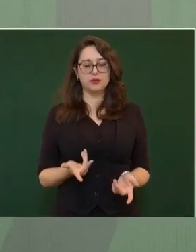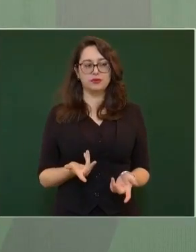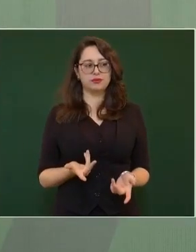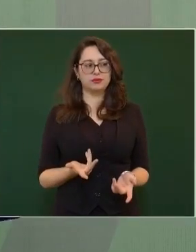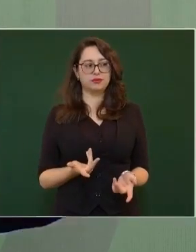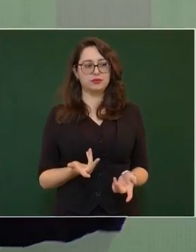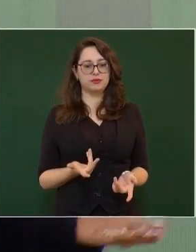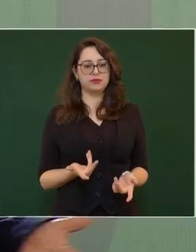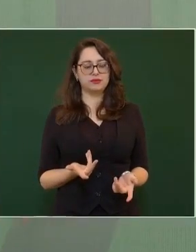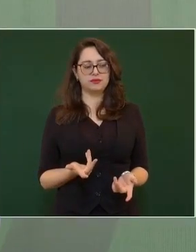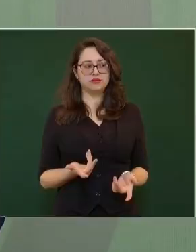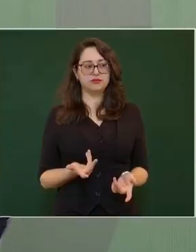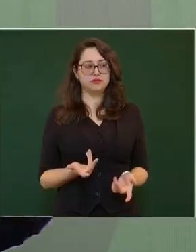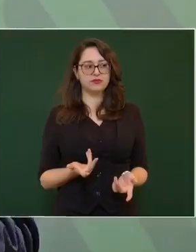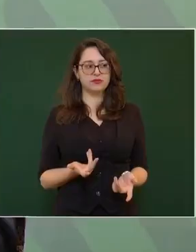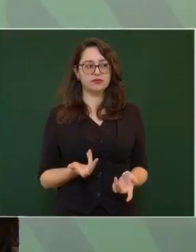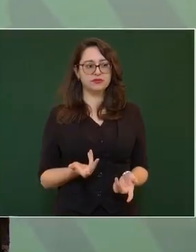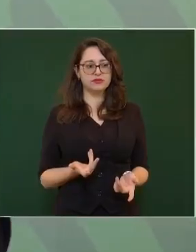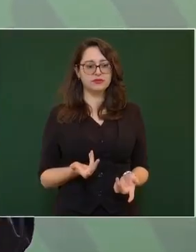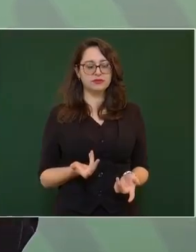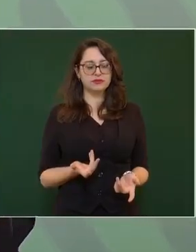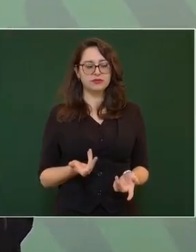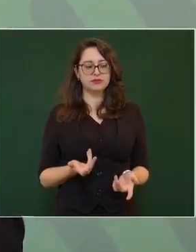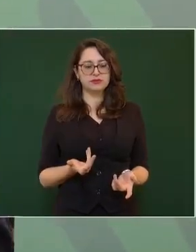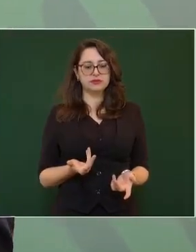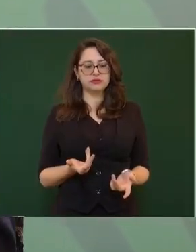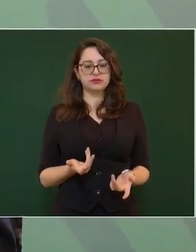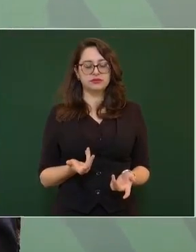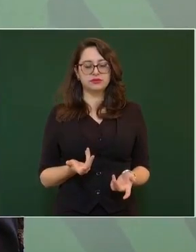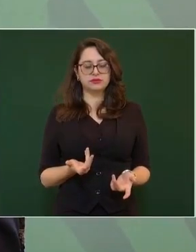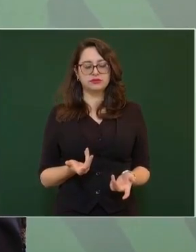En vez de estar